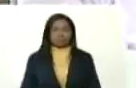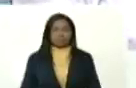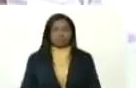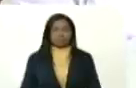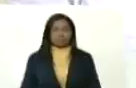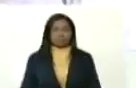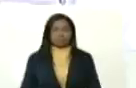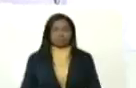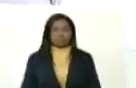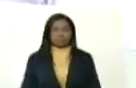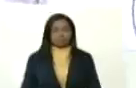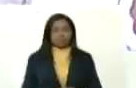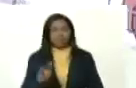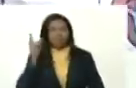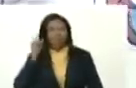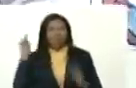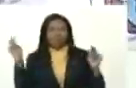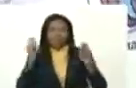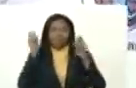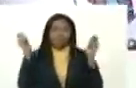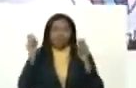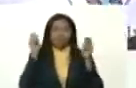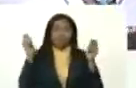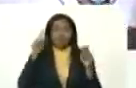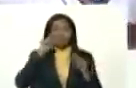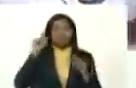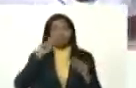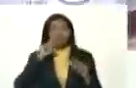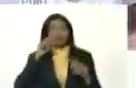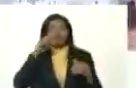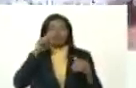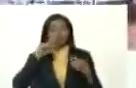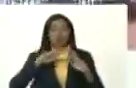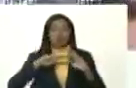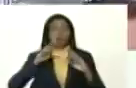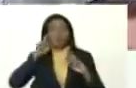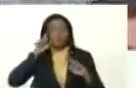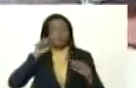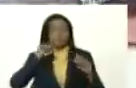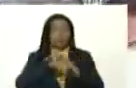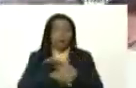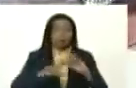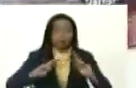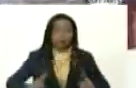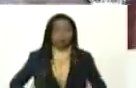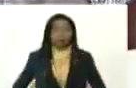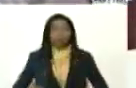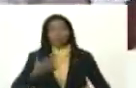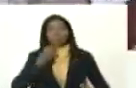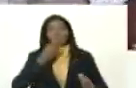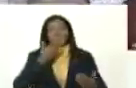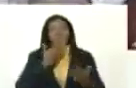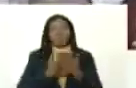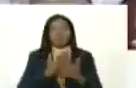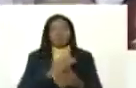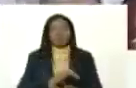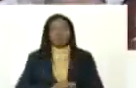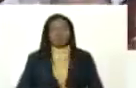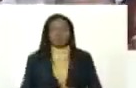Aquí están las promotoras de parto humanizado. Qué belleza, vale. Mi agradecimiento.